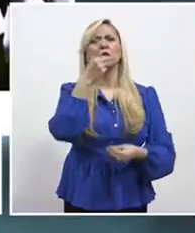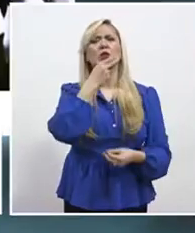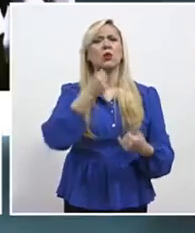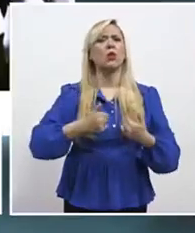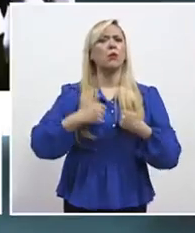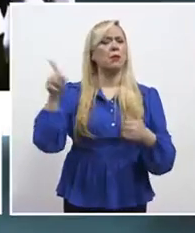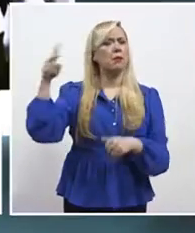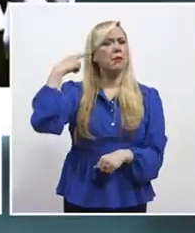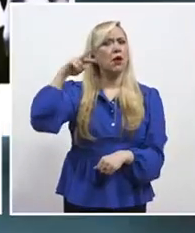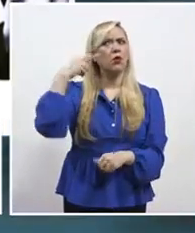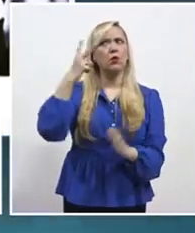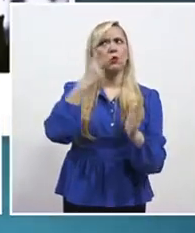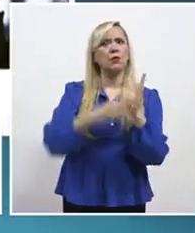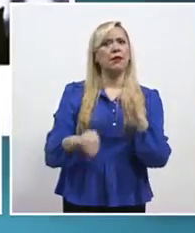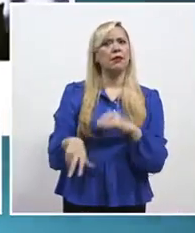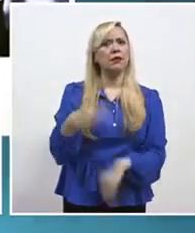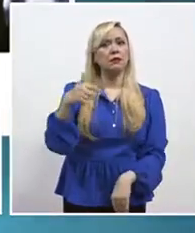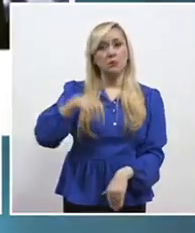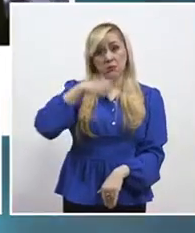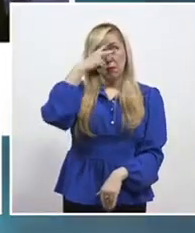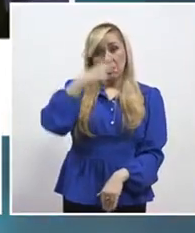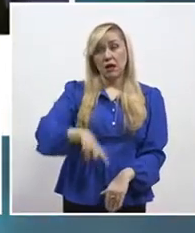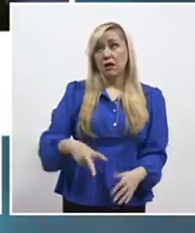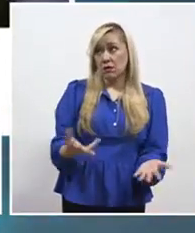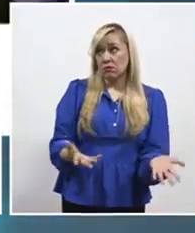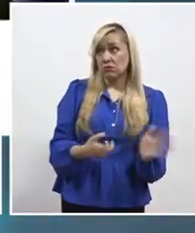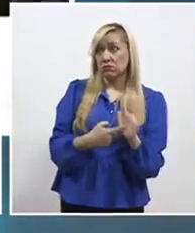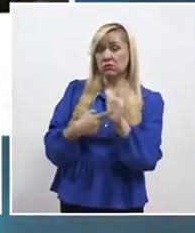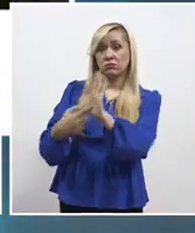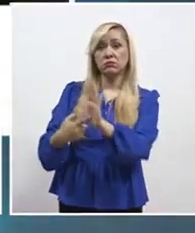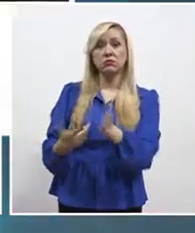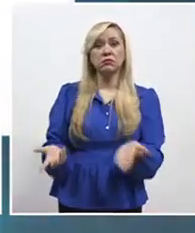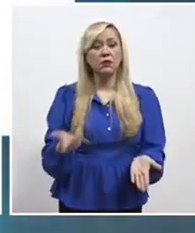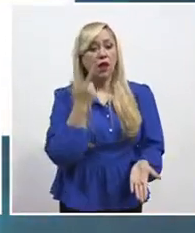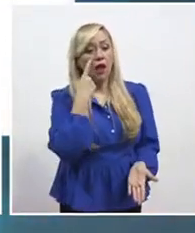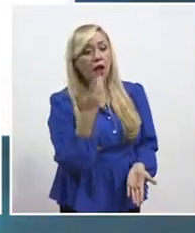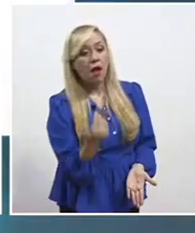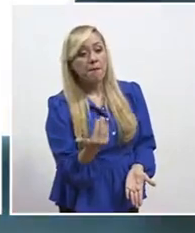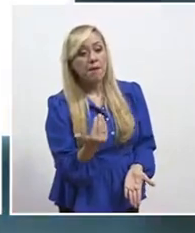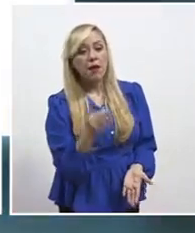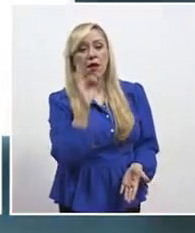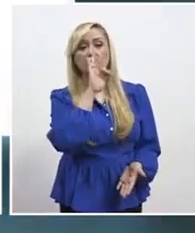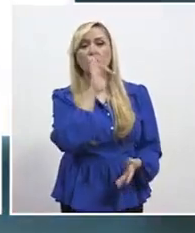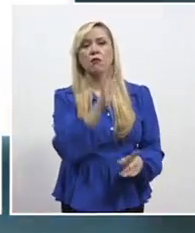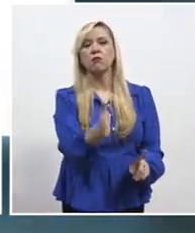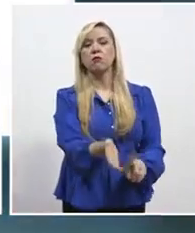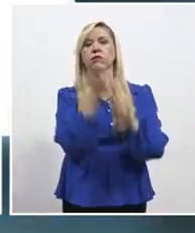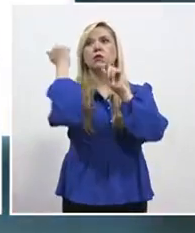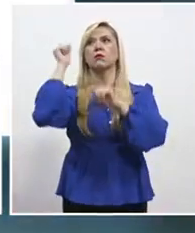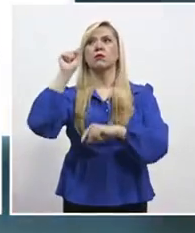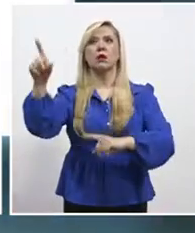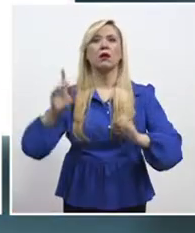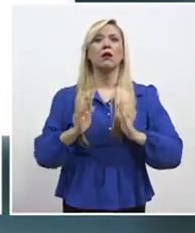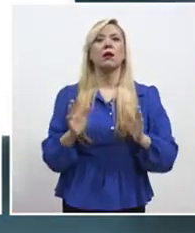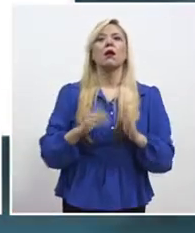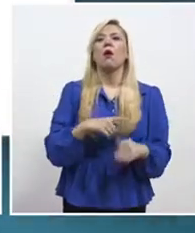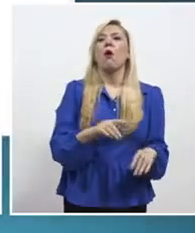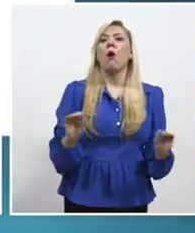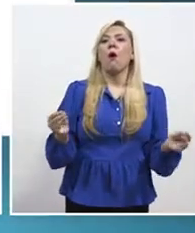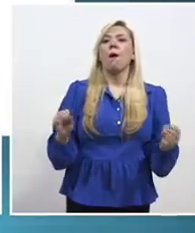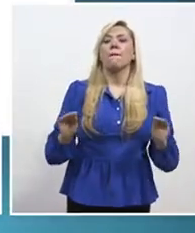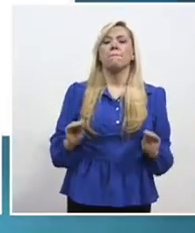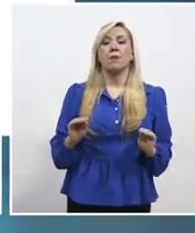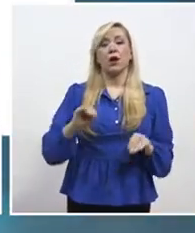en 2013. México tenía que demostrar en tiempo razonable que no se trataba de una desaparición forzada, pero no lo hizo.